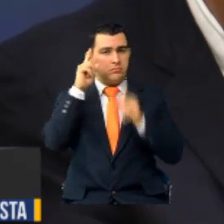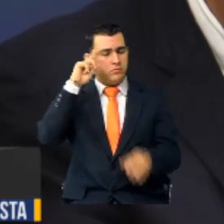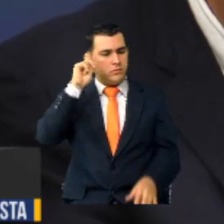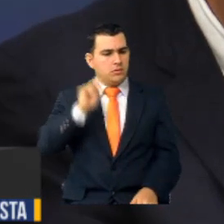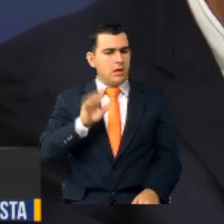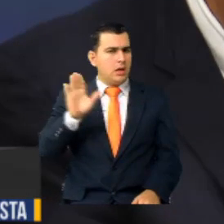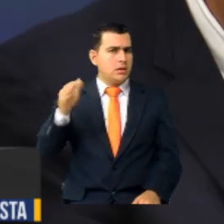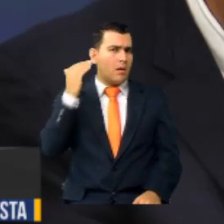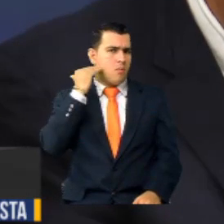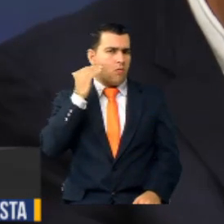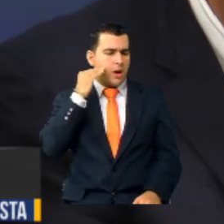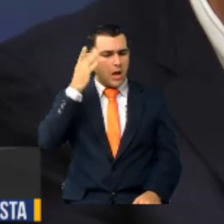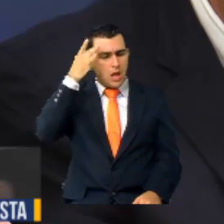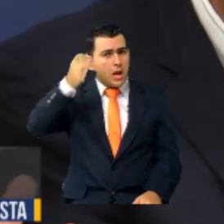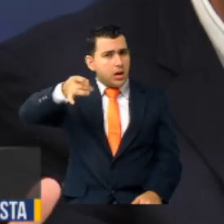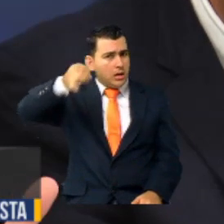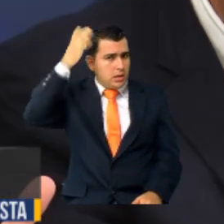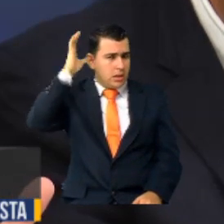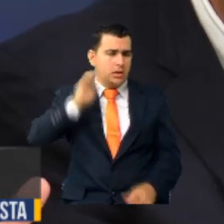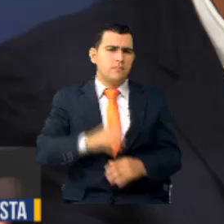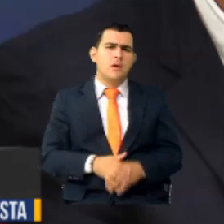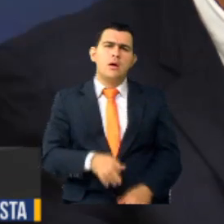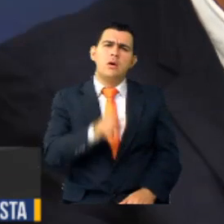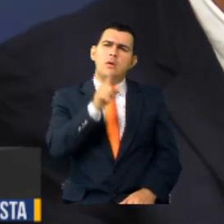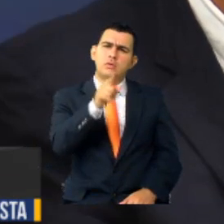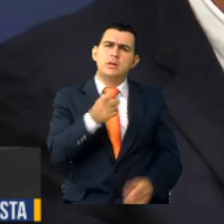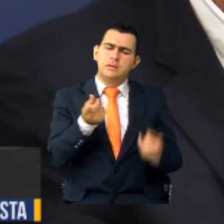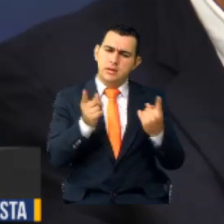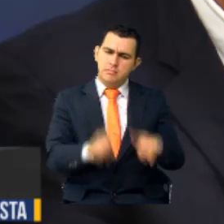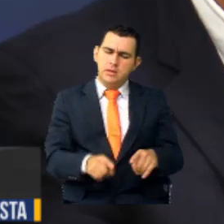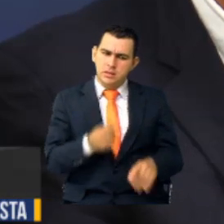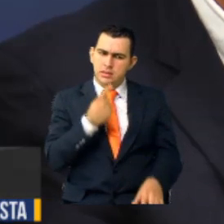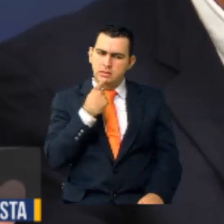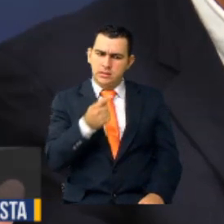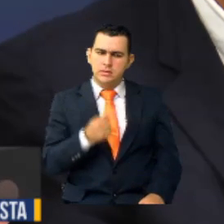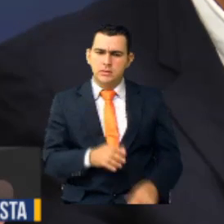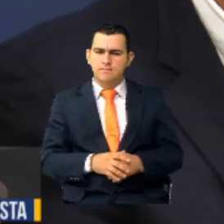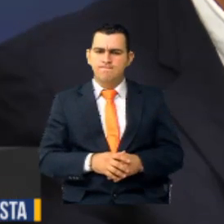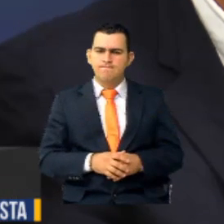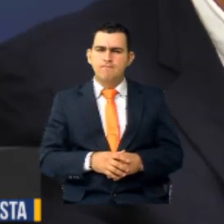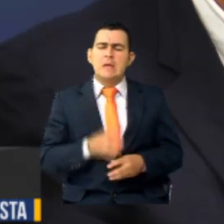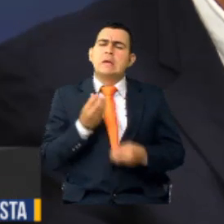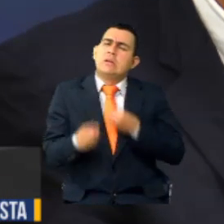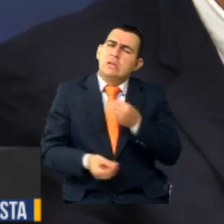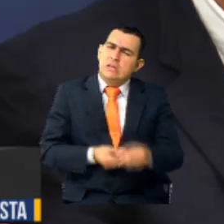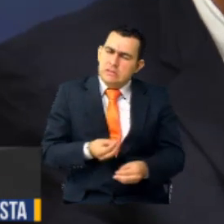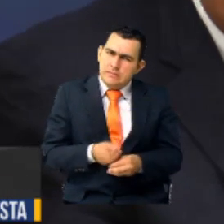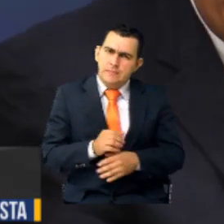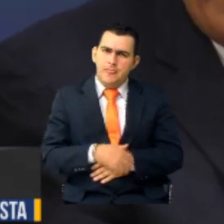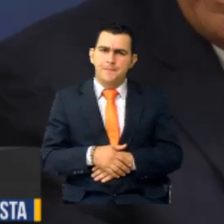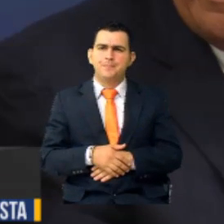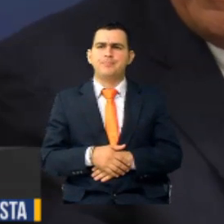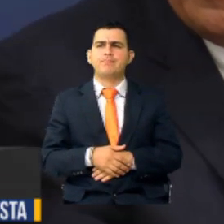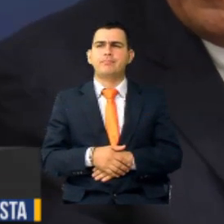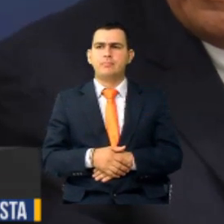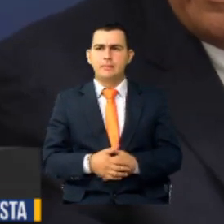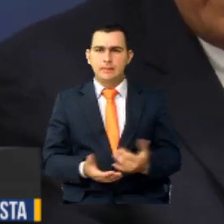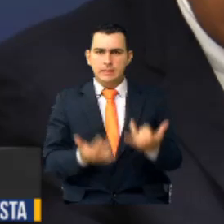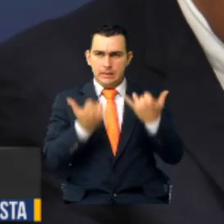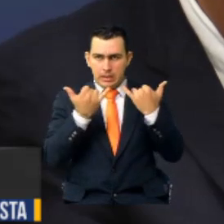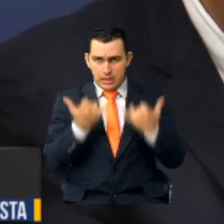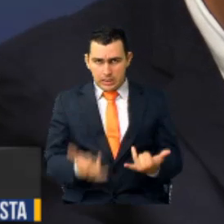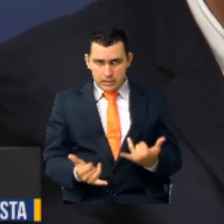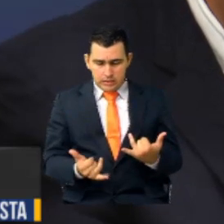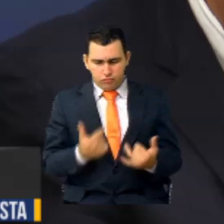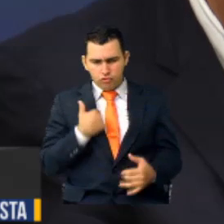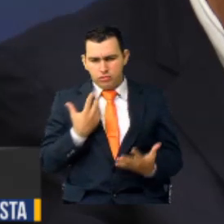la candidata, pero usted me está pidiendo también réplica frente a eso. Pero más allá de la réplica, yo quisiera